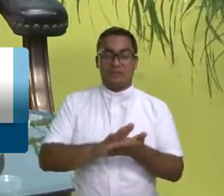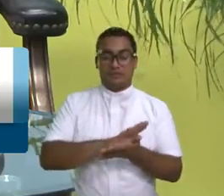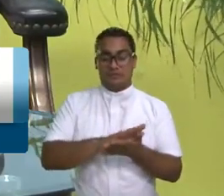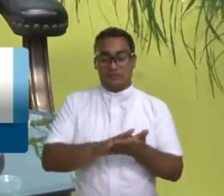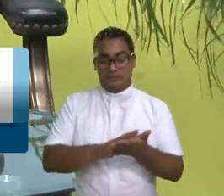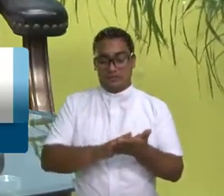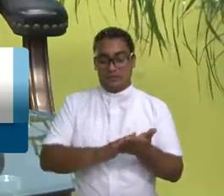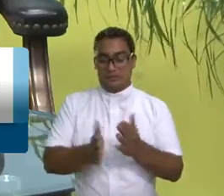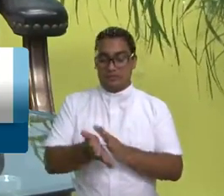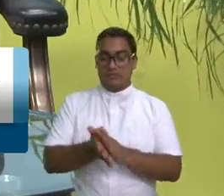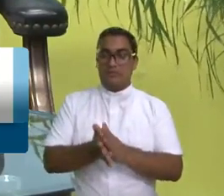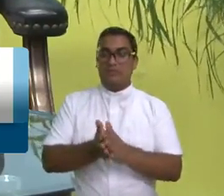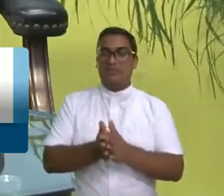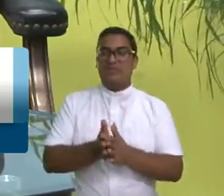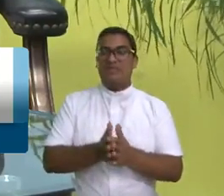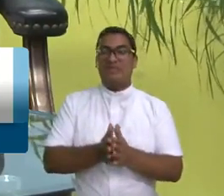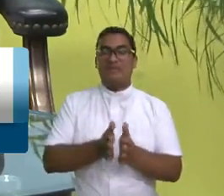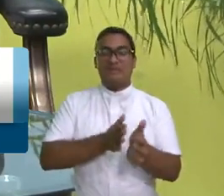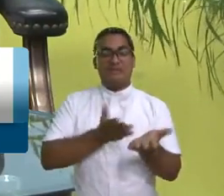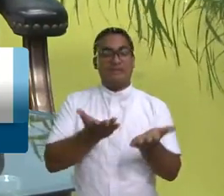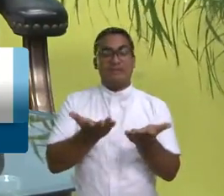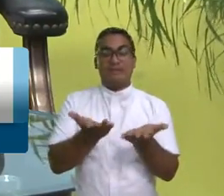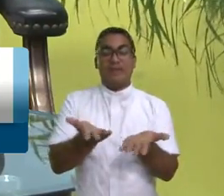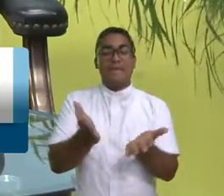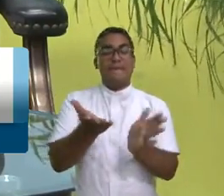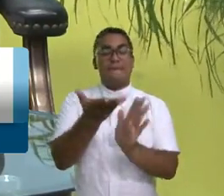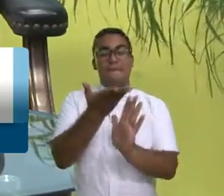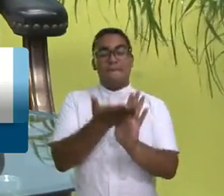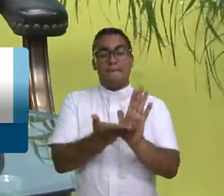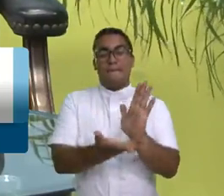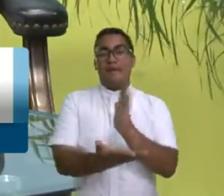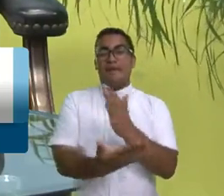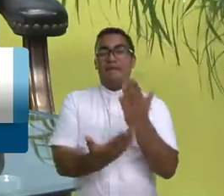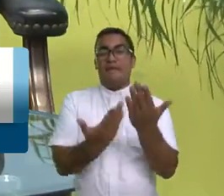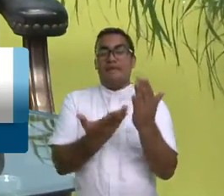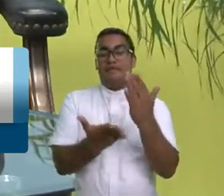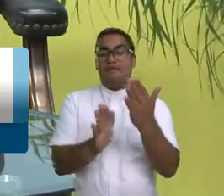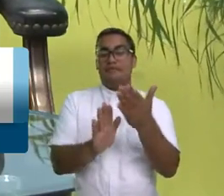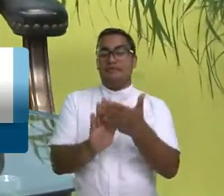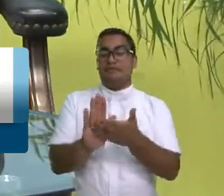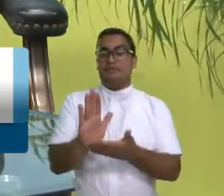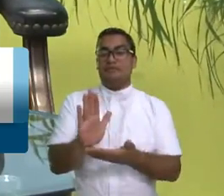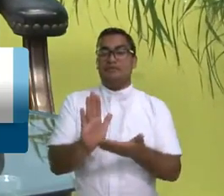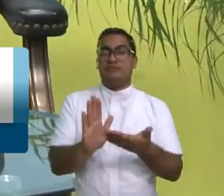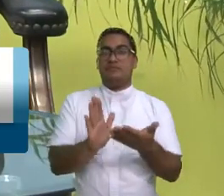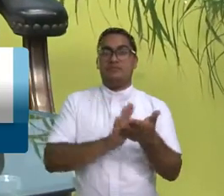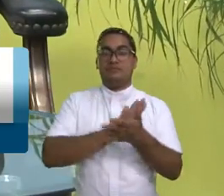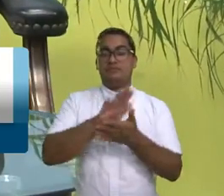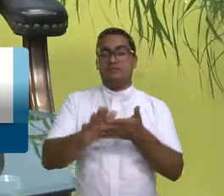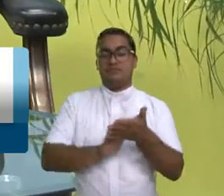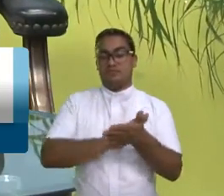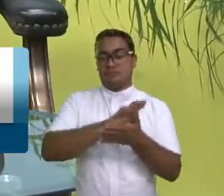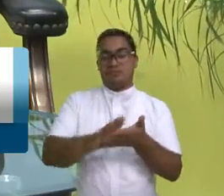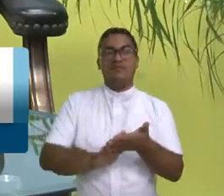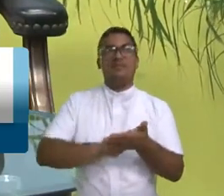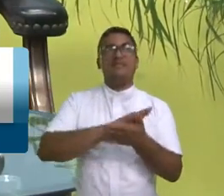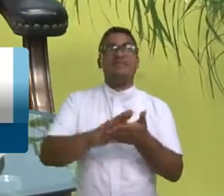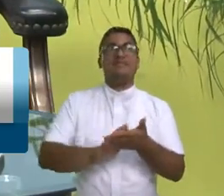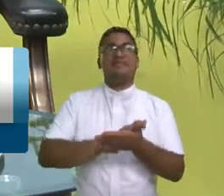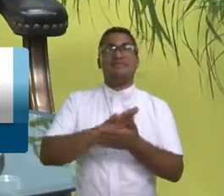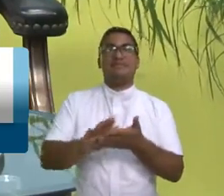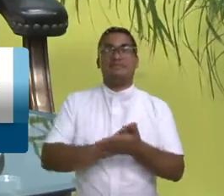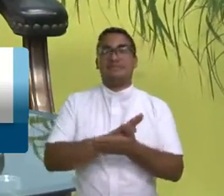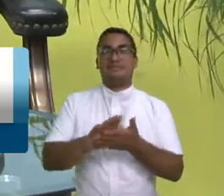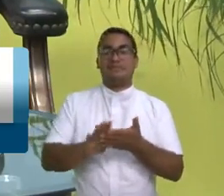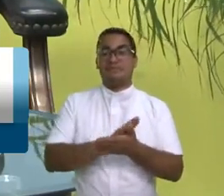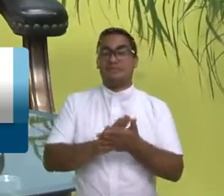nuestras manos, iniciamos en la parte de las palmas, pero hay que frotarlo un tiempito, unos segundos, luego pasamos a